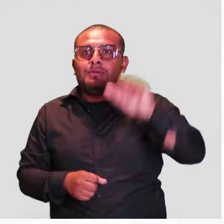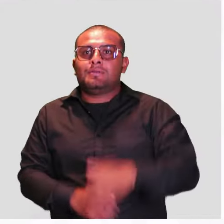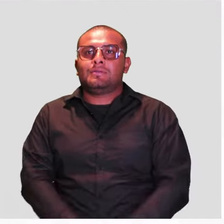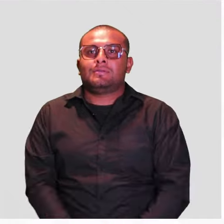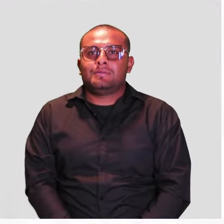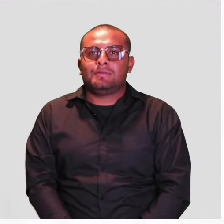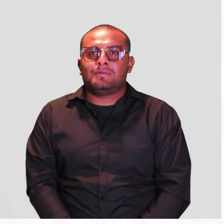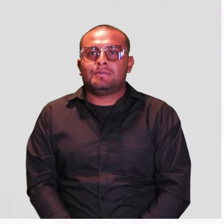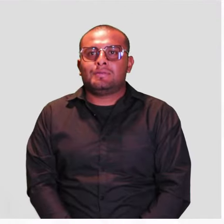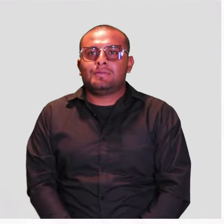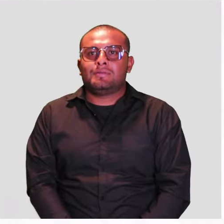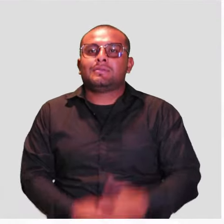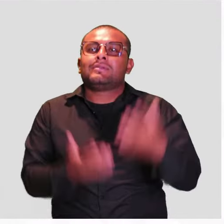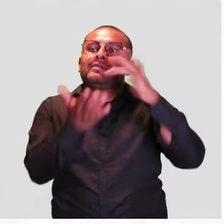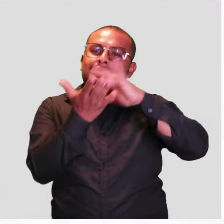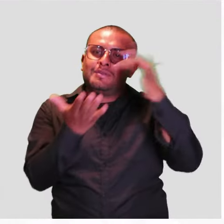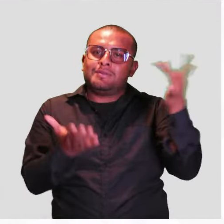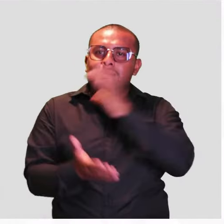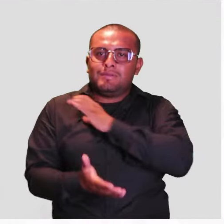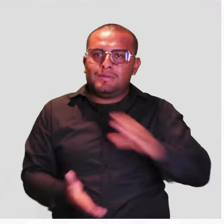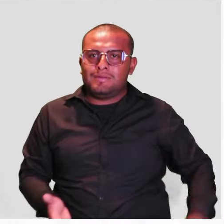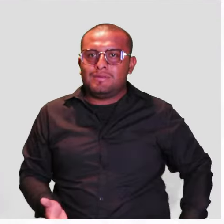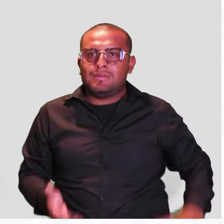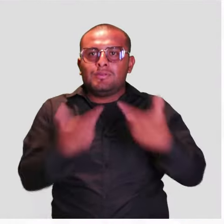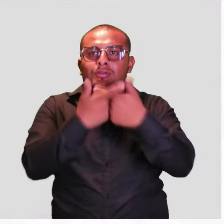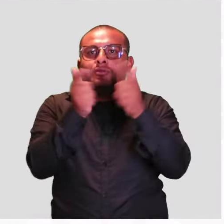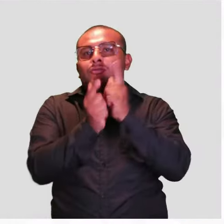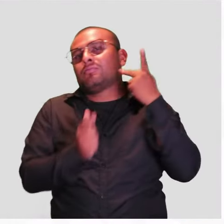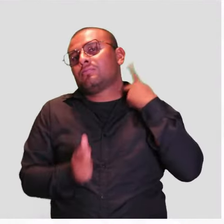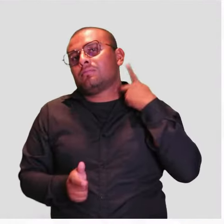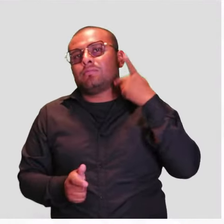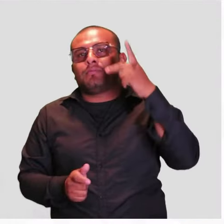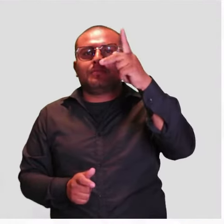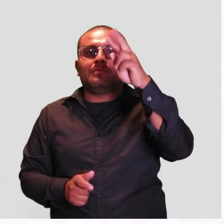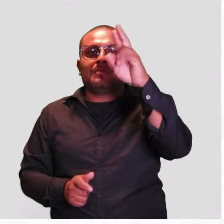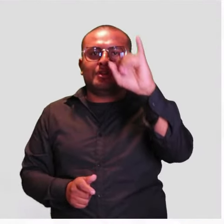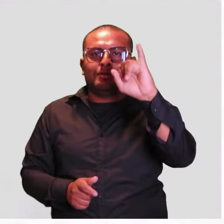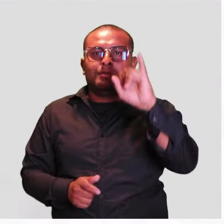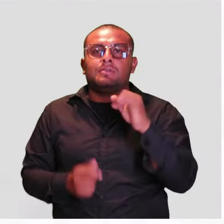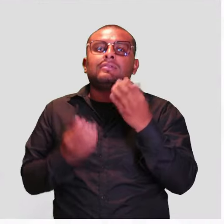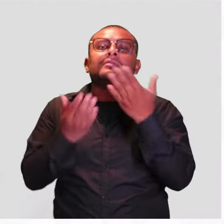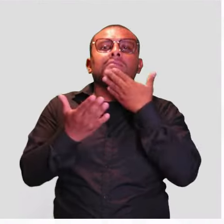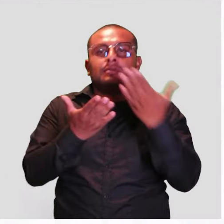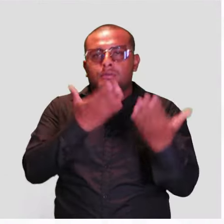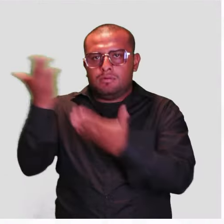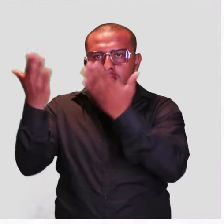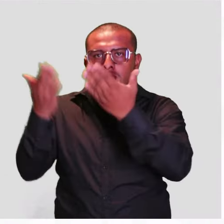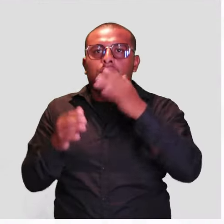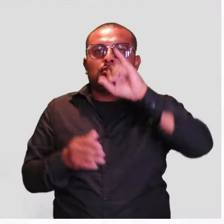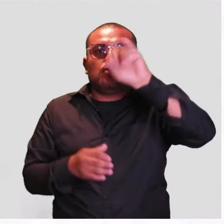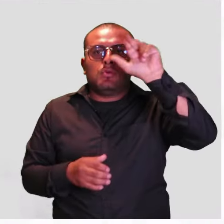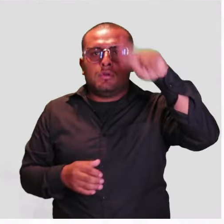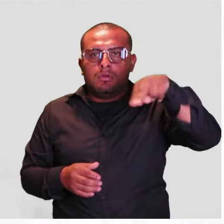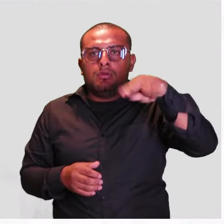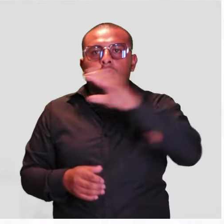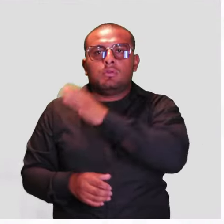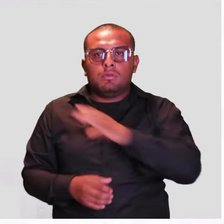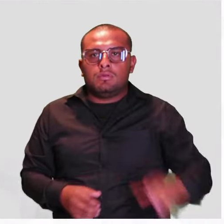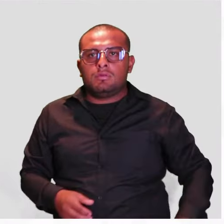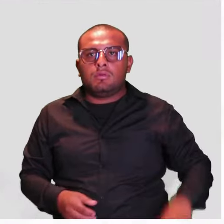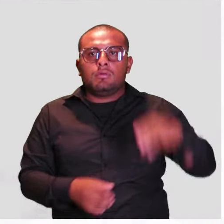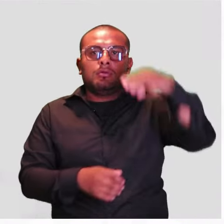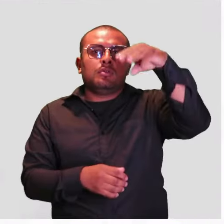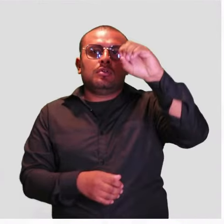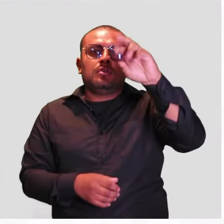Gracias, candidata Vania Camacho Galván del PRI. Continuamos con el candidato Juan Alvarado, candidato por los partidos Morena, PT